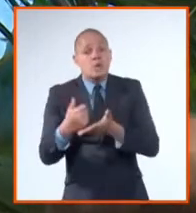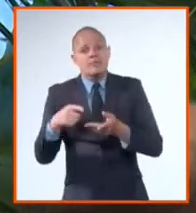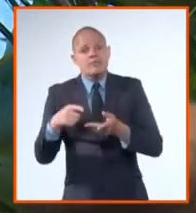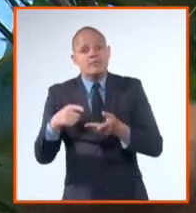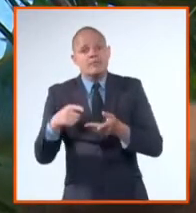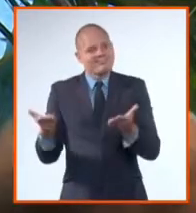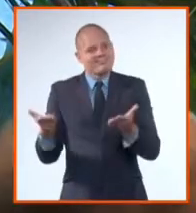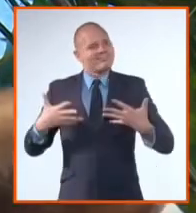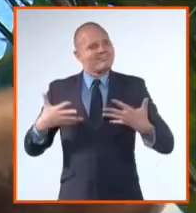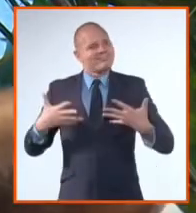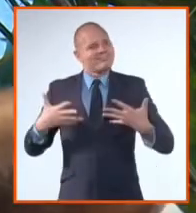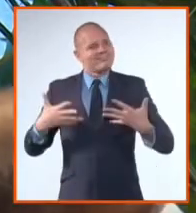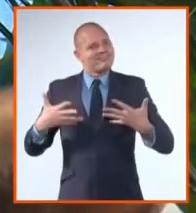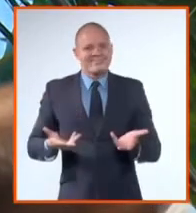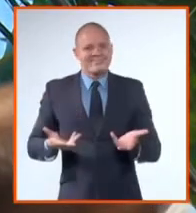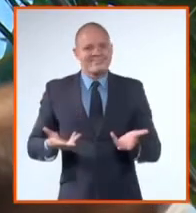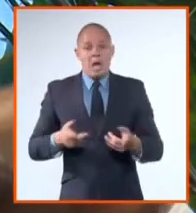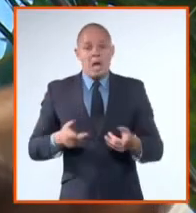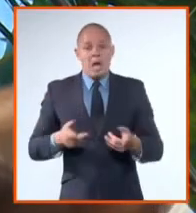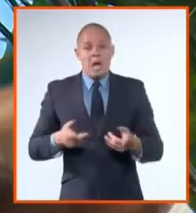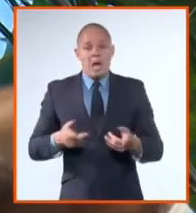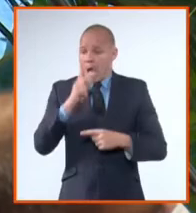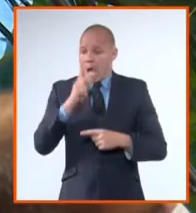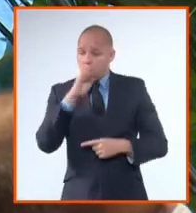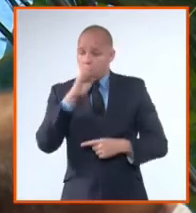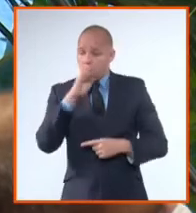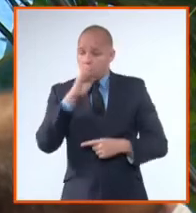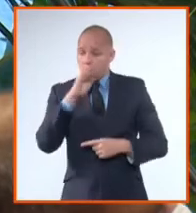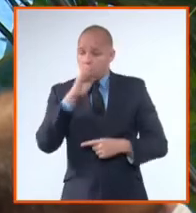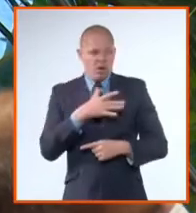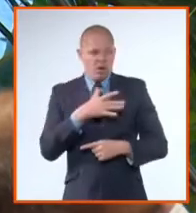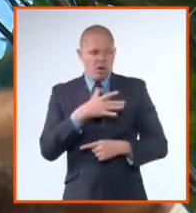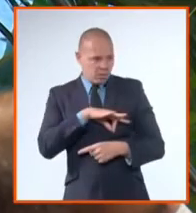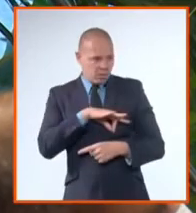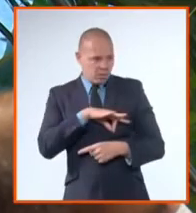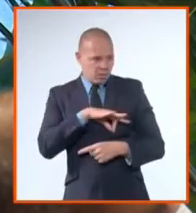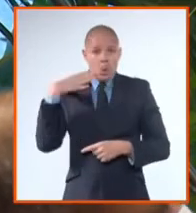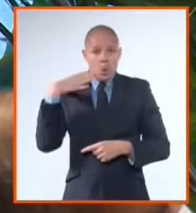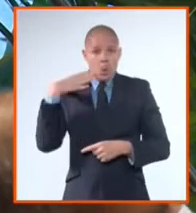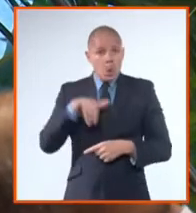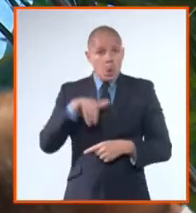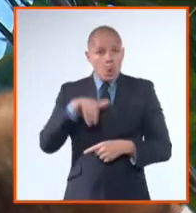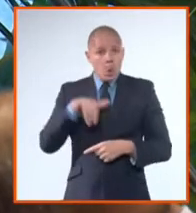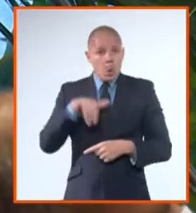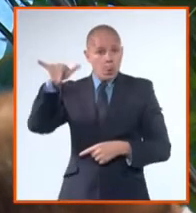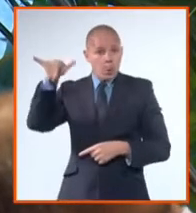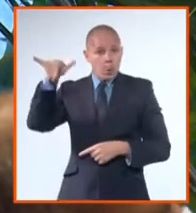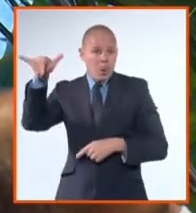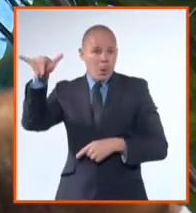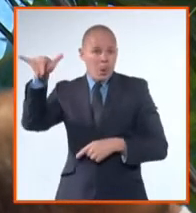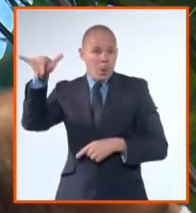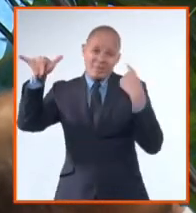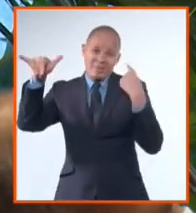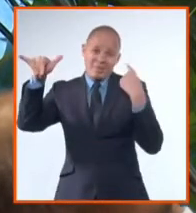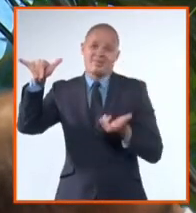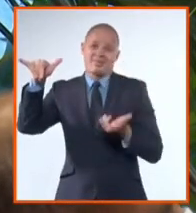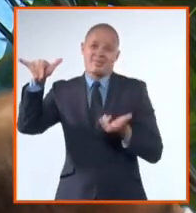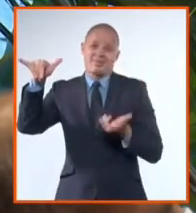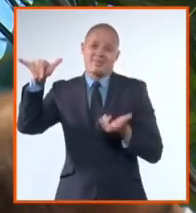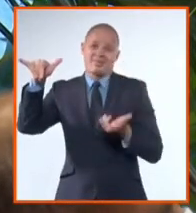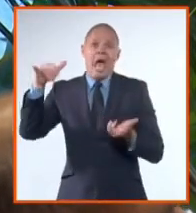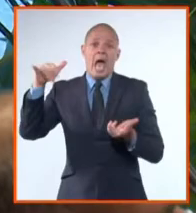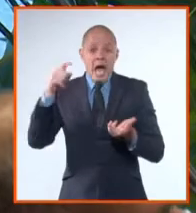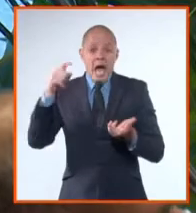del país. Eso no lo podemos postergar, porque eso se puede convertir, y de hecho se ha convertido, en